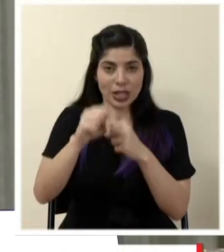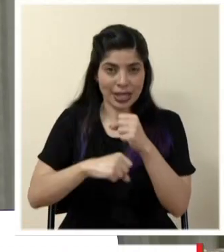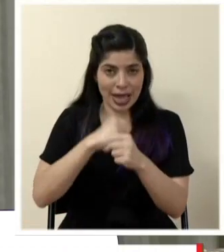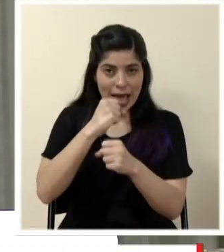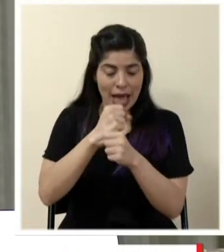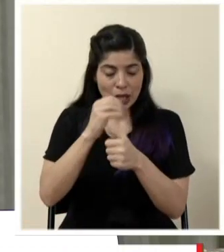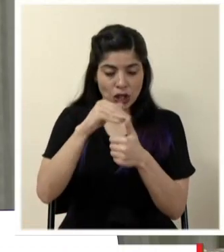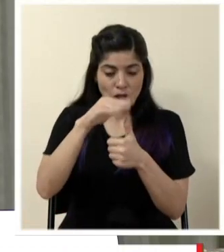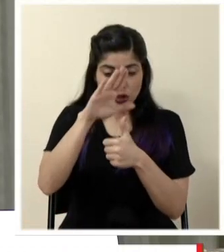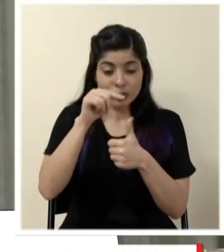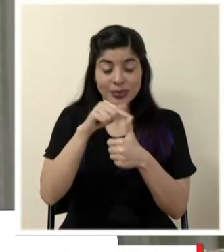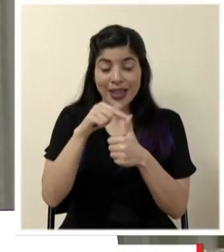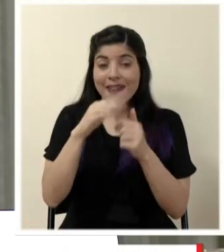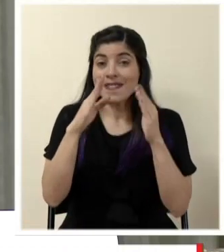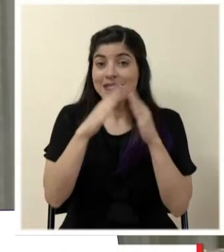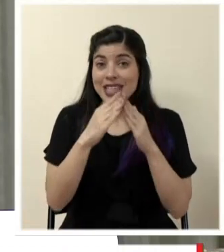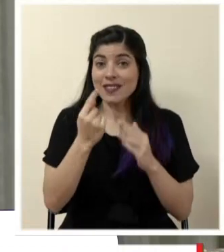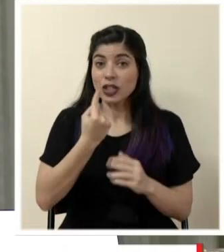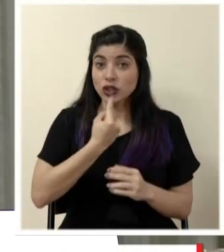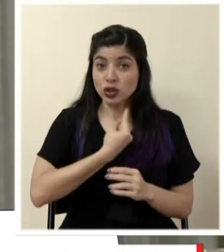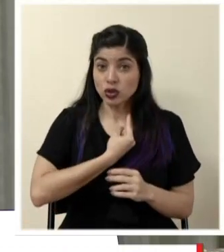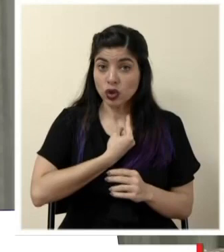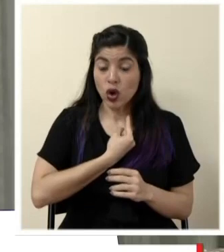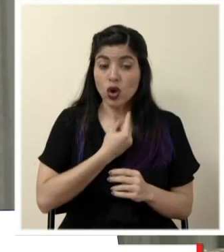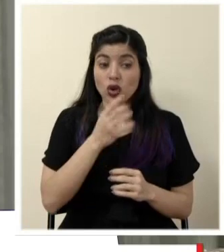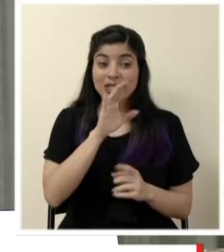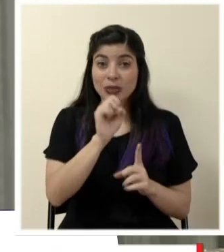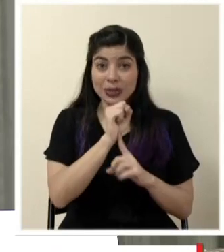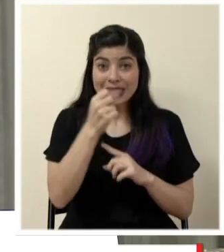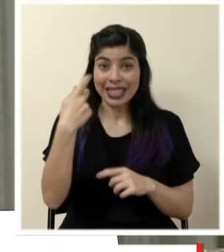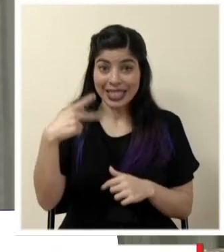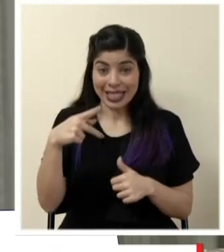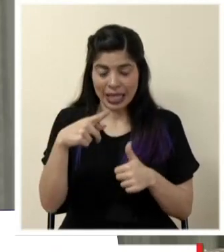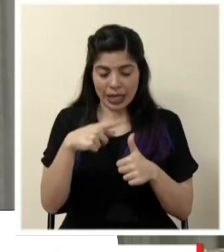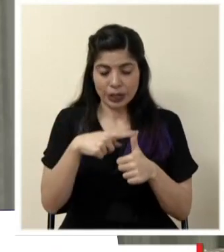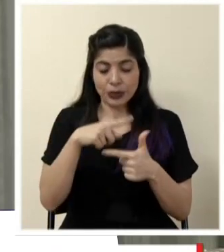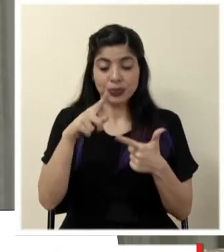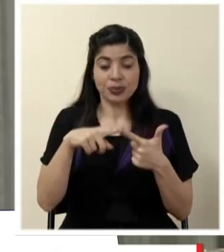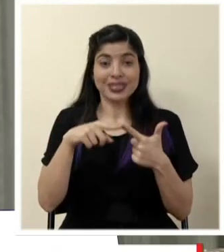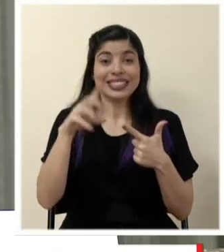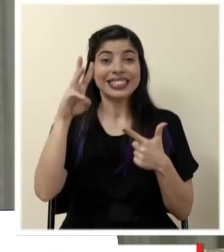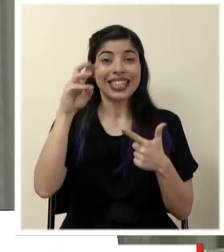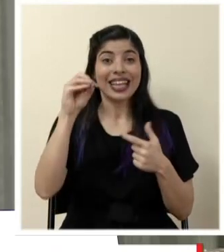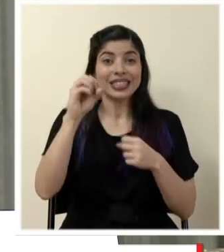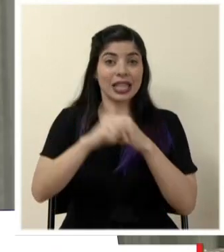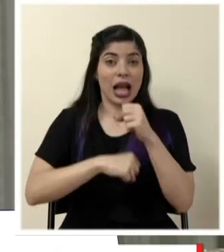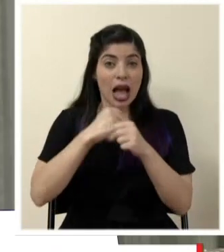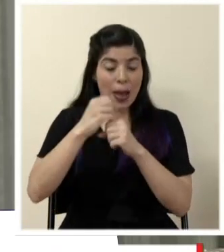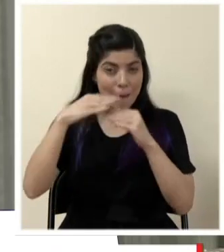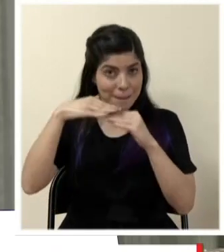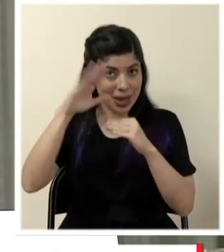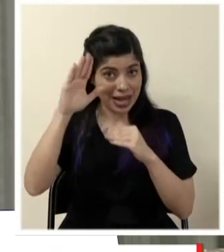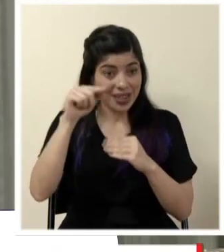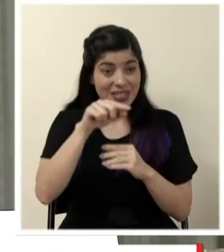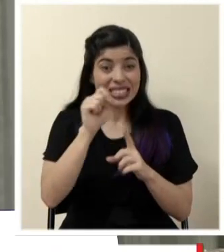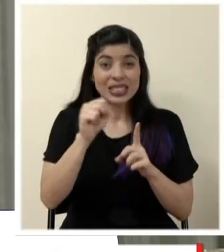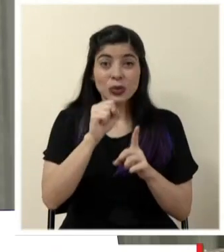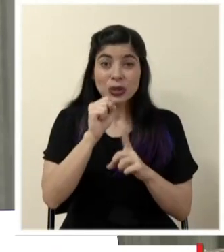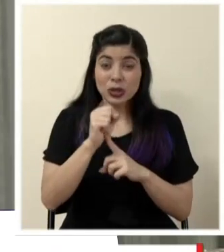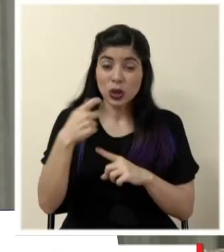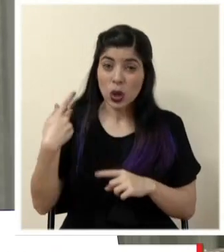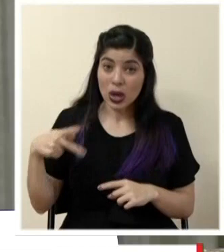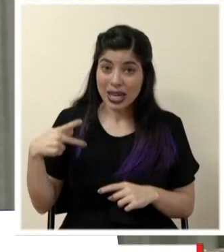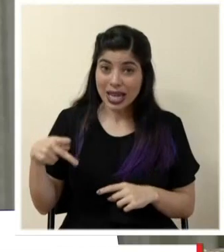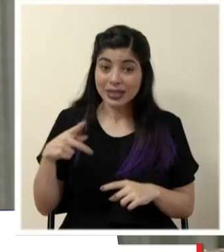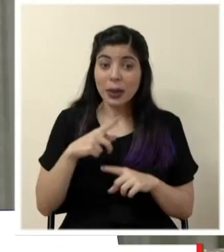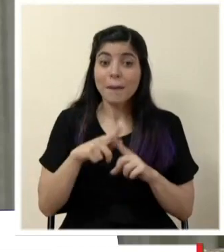que estén viviendo solos y que tengan condiciones de riesgo, los de 60 años o más que tengan condiciones de riesgo pero